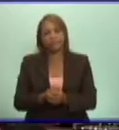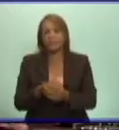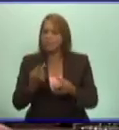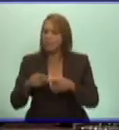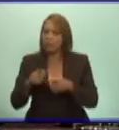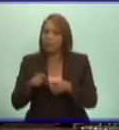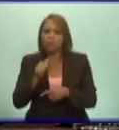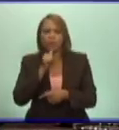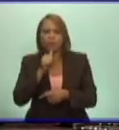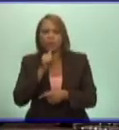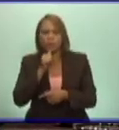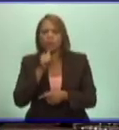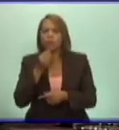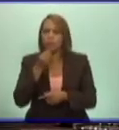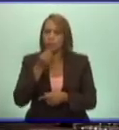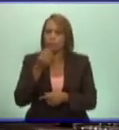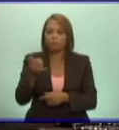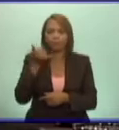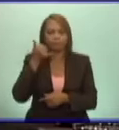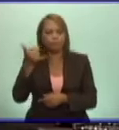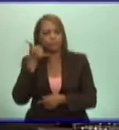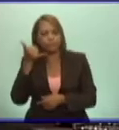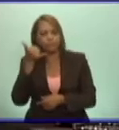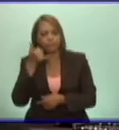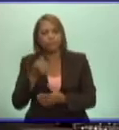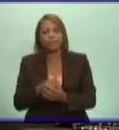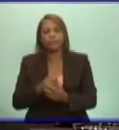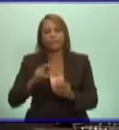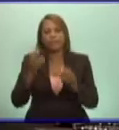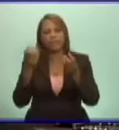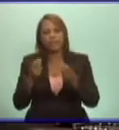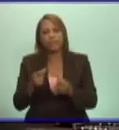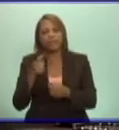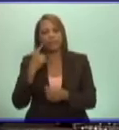interrogantes que seguramente usted tendrá desde casa,